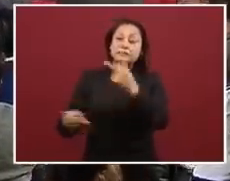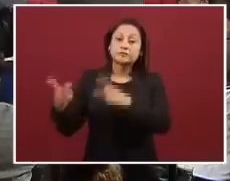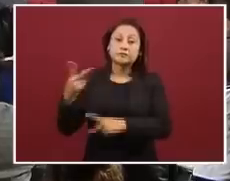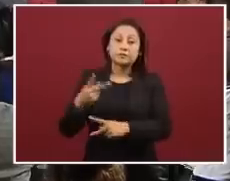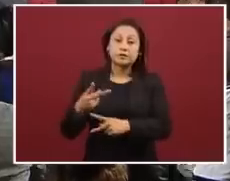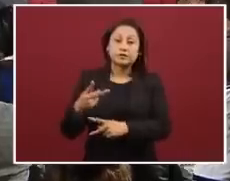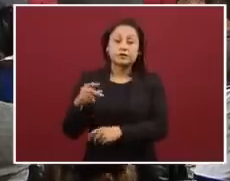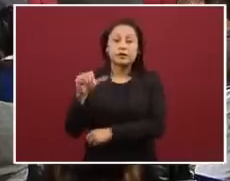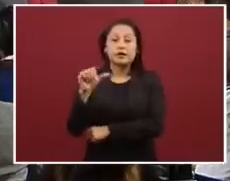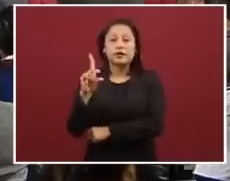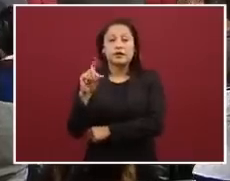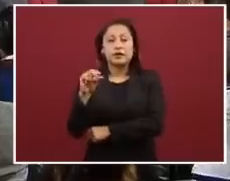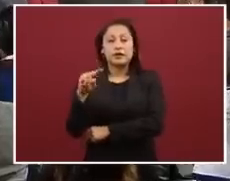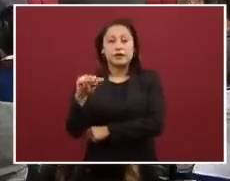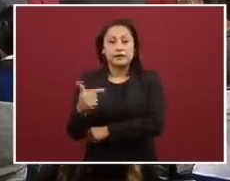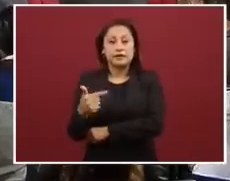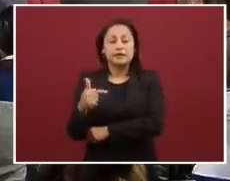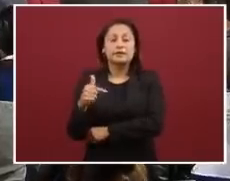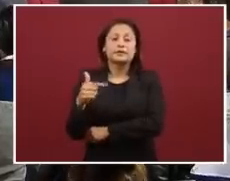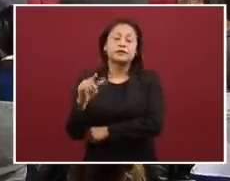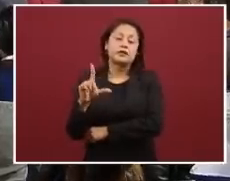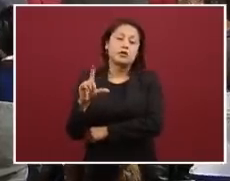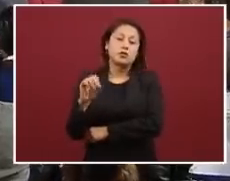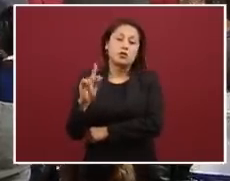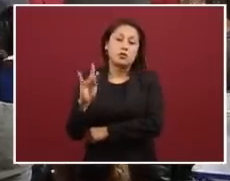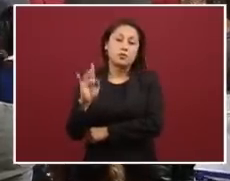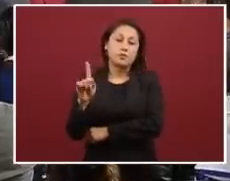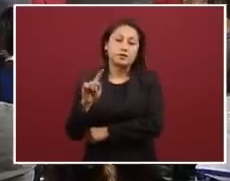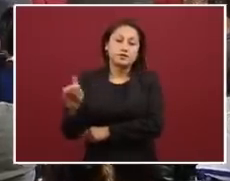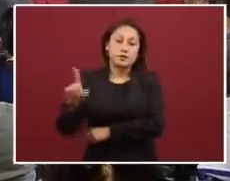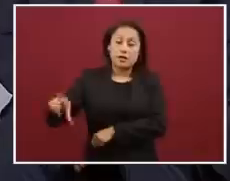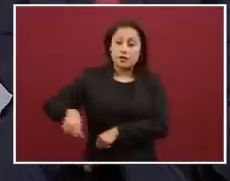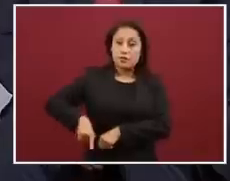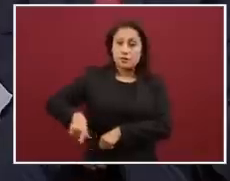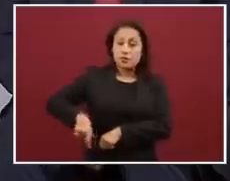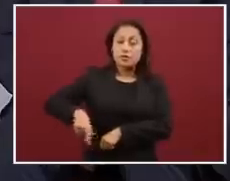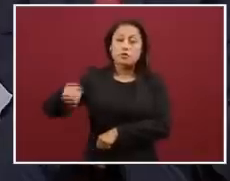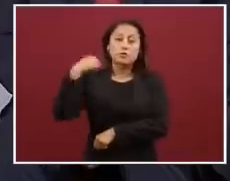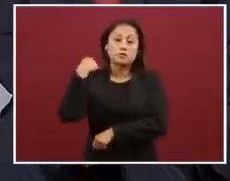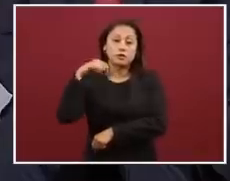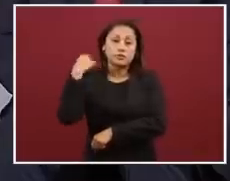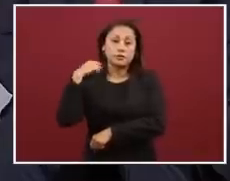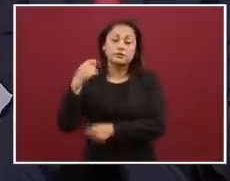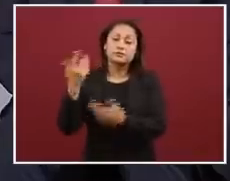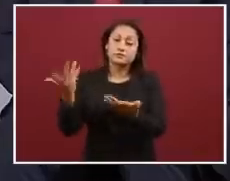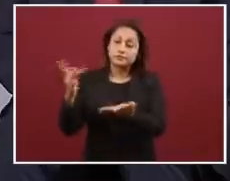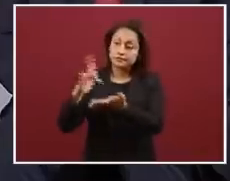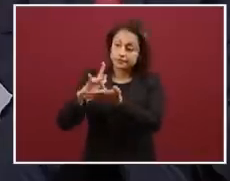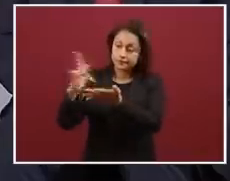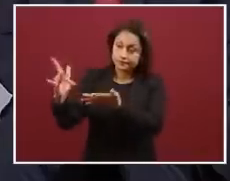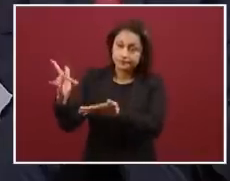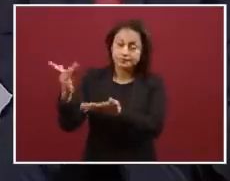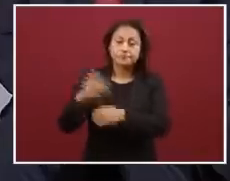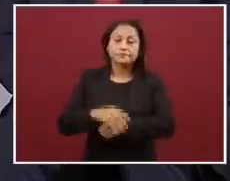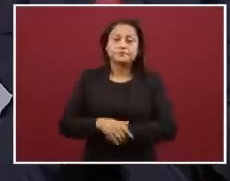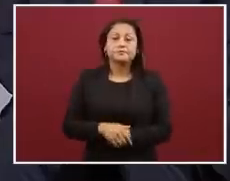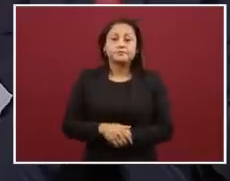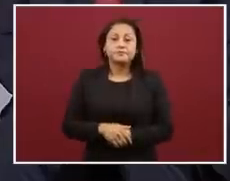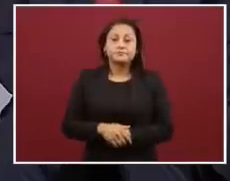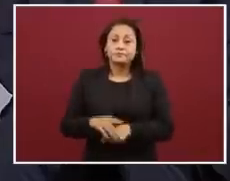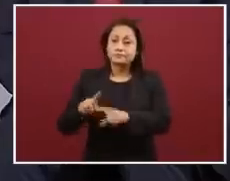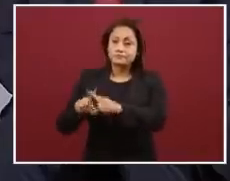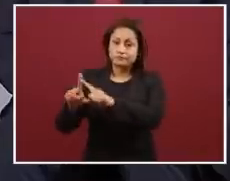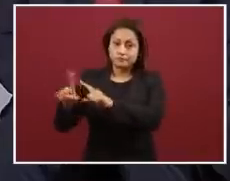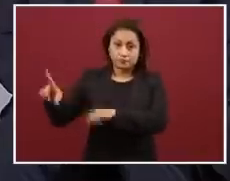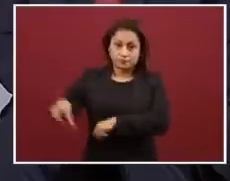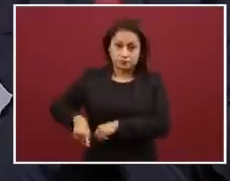Adán Augusto López Hernández, gobernador de Tabasco. Les agradecemos mucho a los